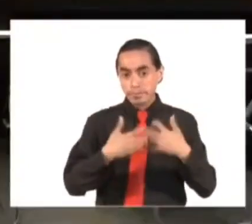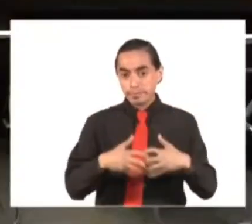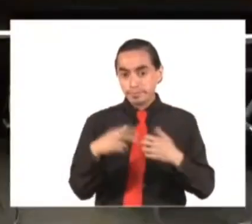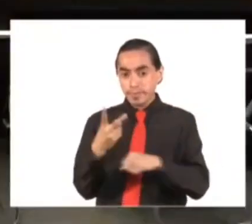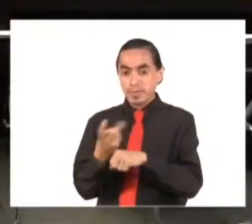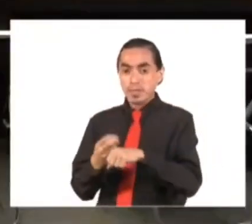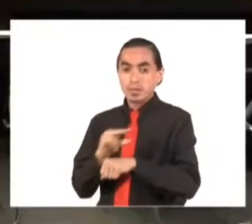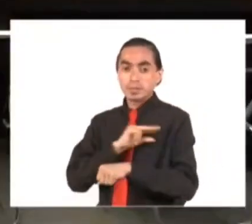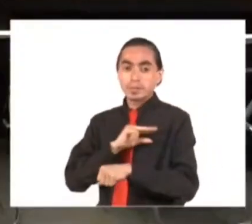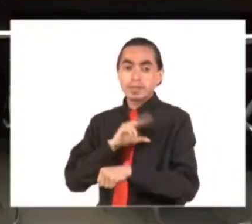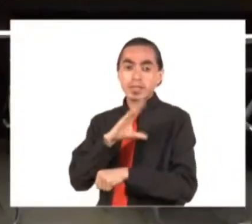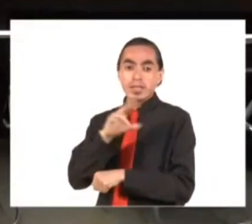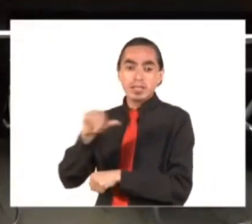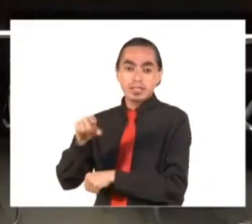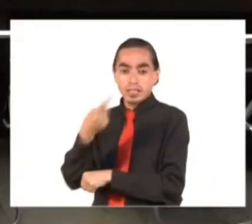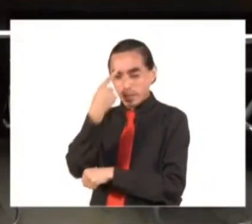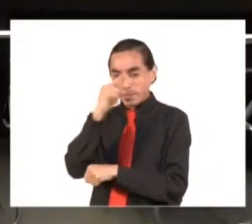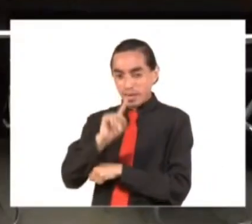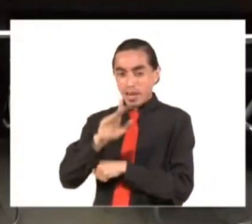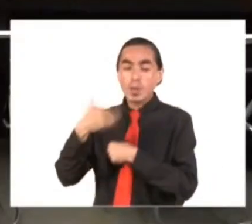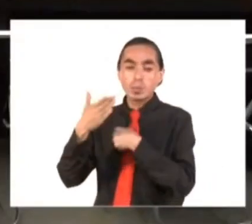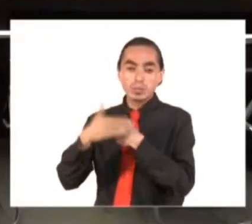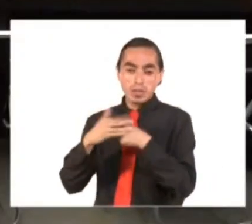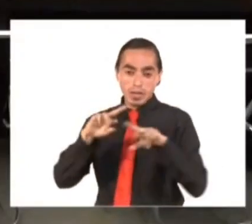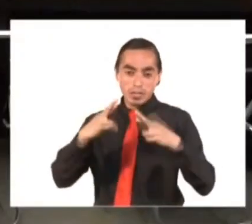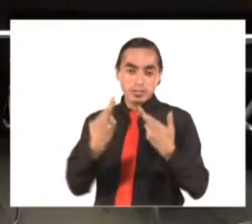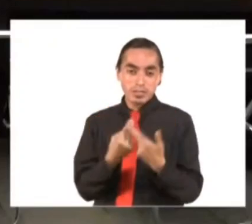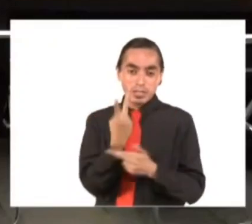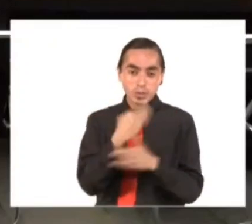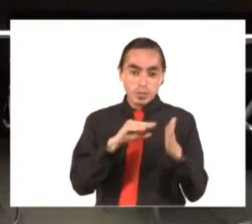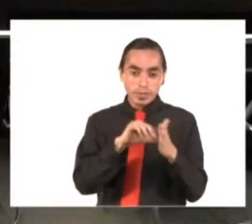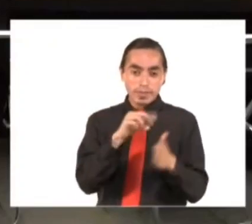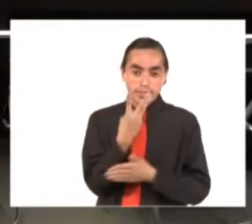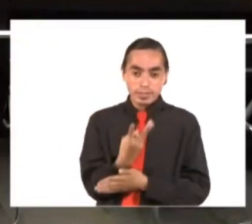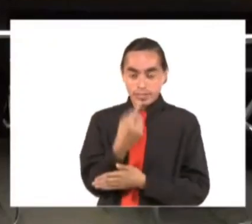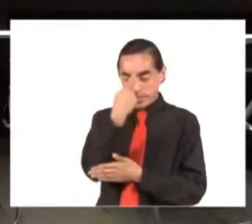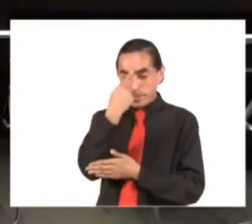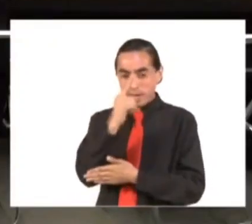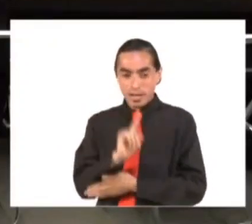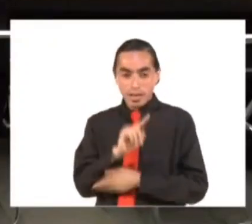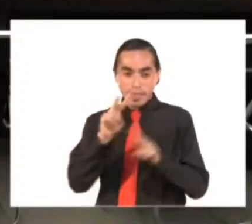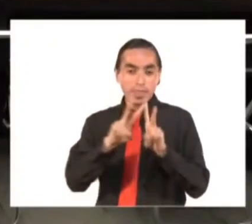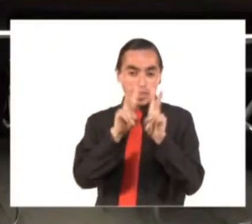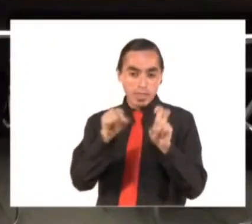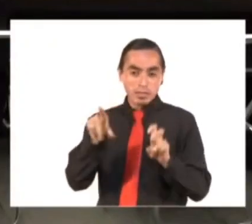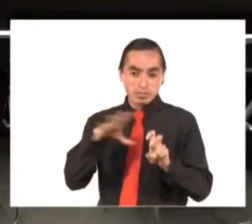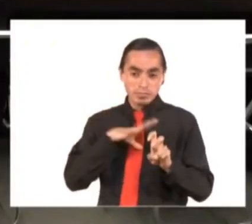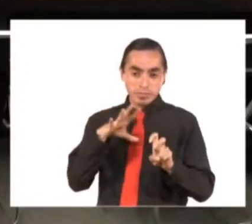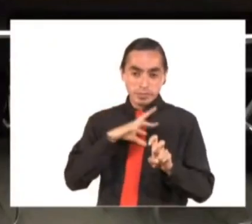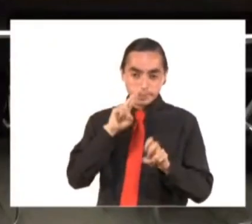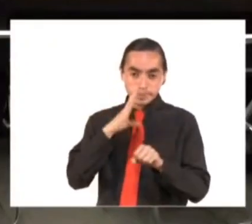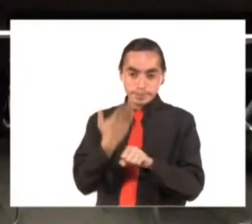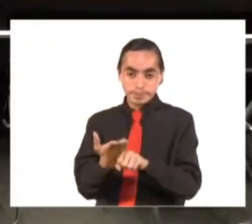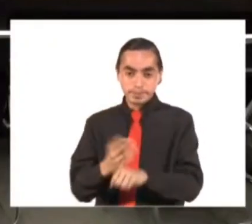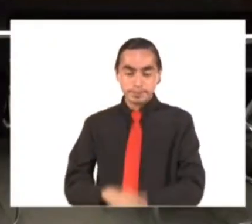invitado especial del CESA para las sesiones subsecuentes del año 2023 para aquellos asuntos que sean de su competencia.